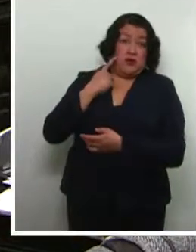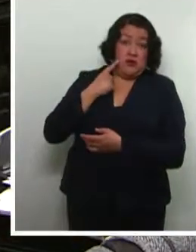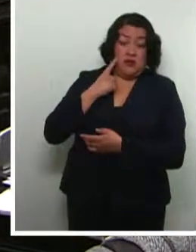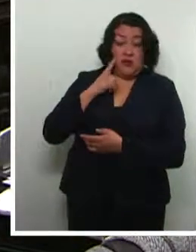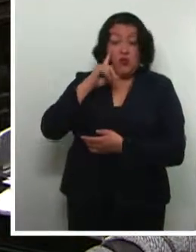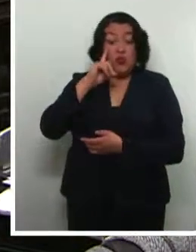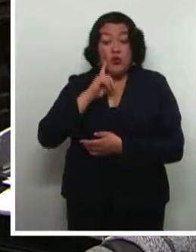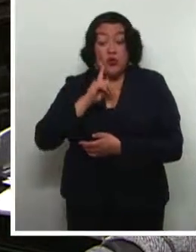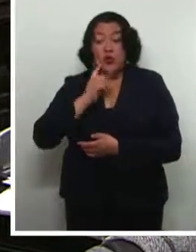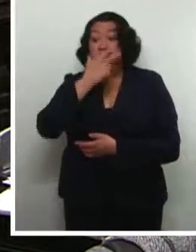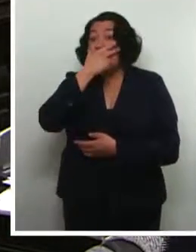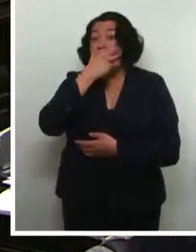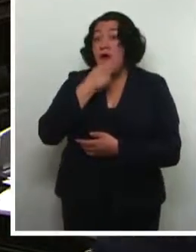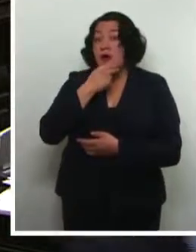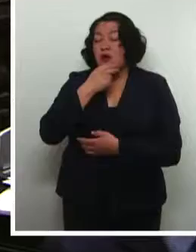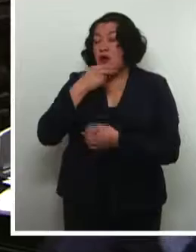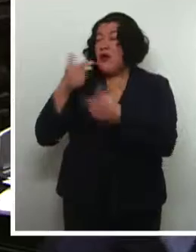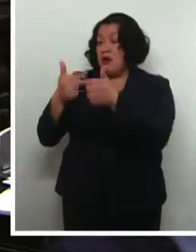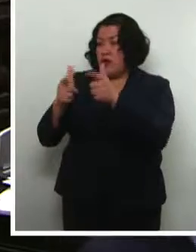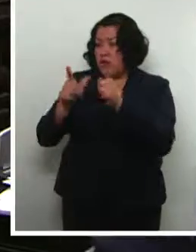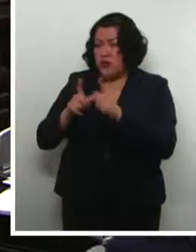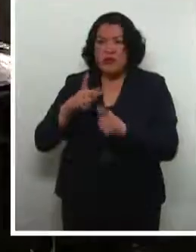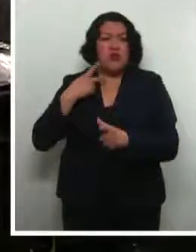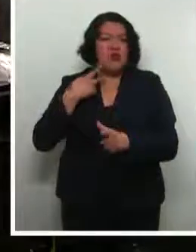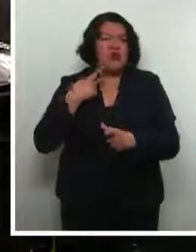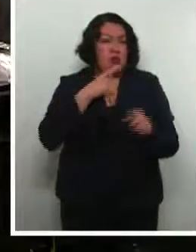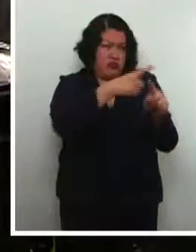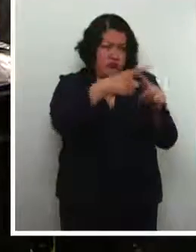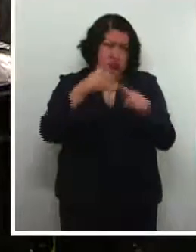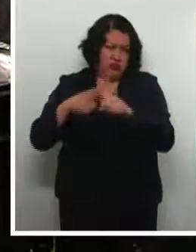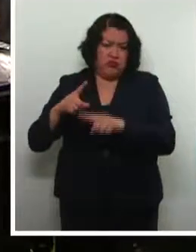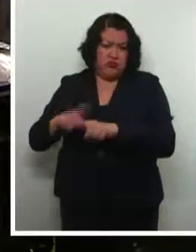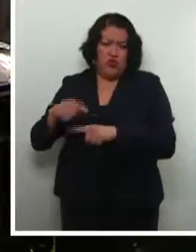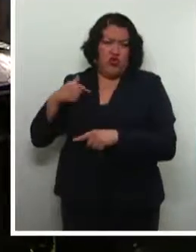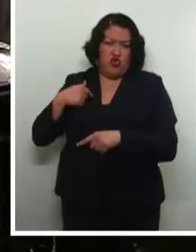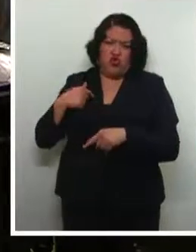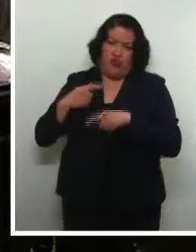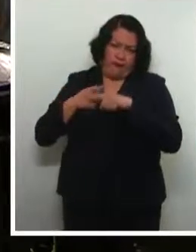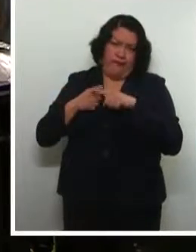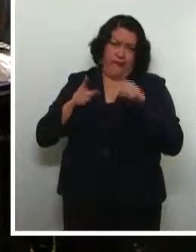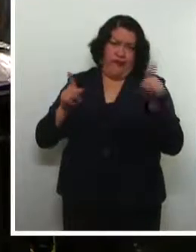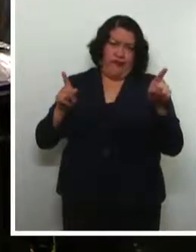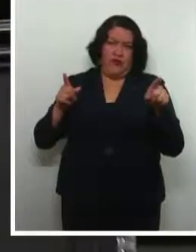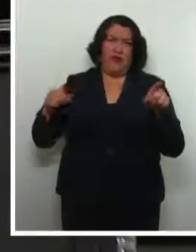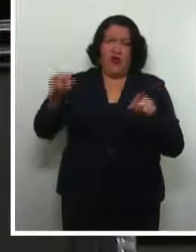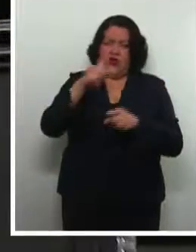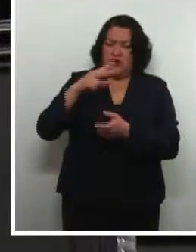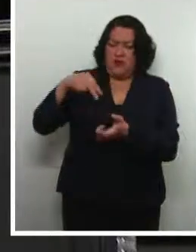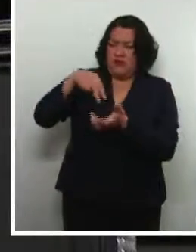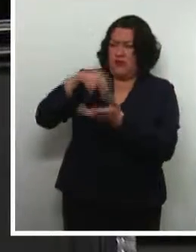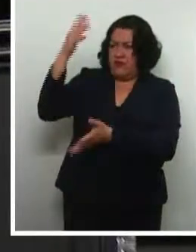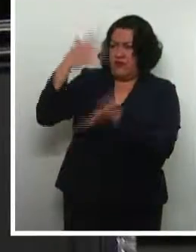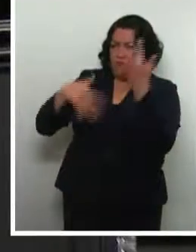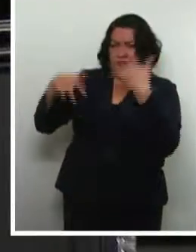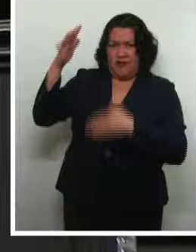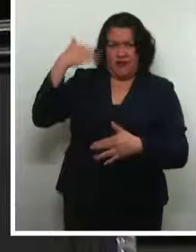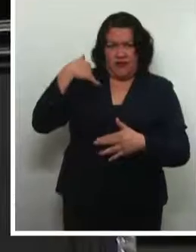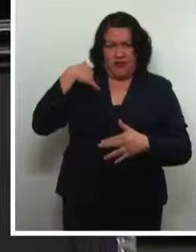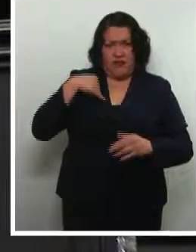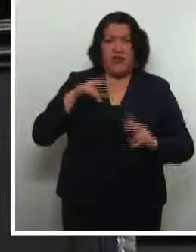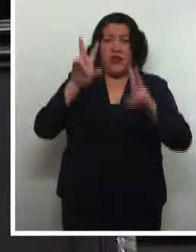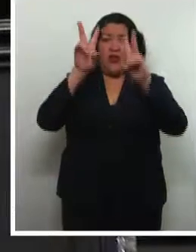diputadas de partidos diversos al mío han comentado en tribuna: el